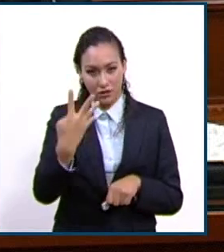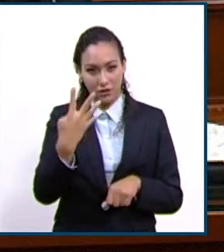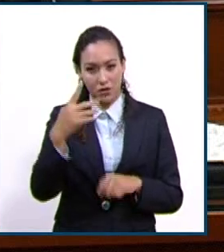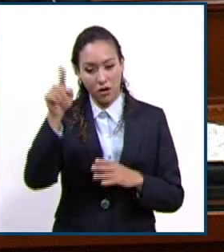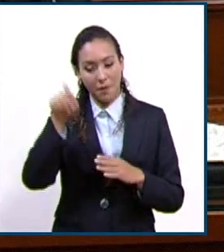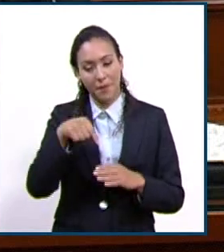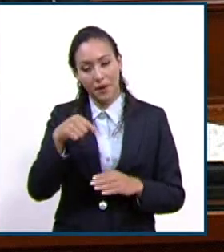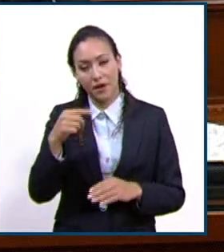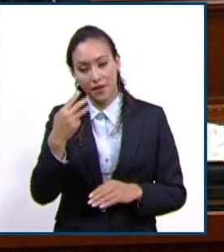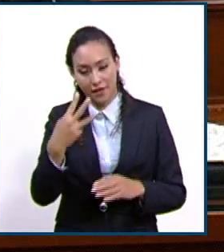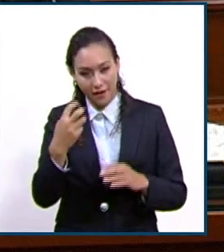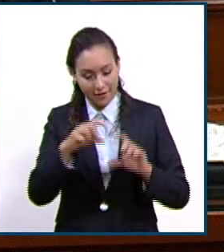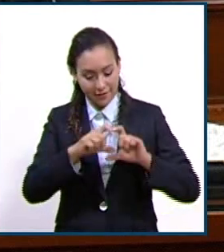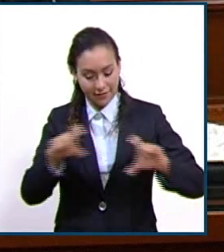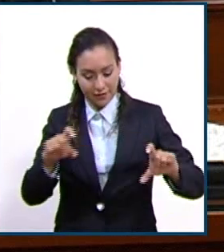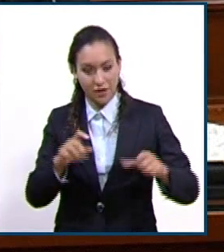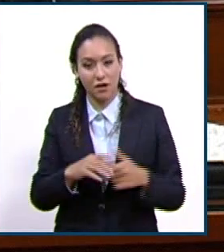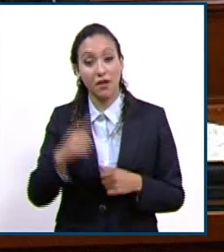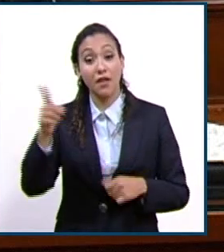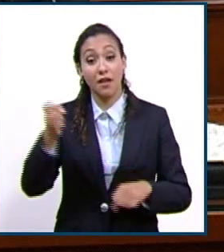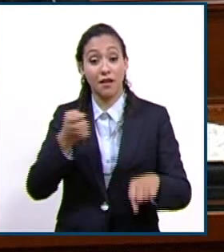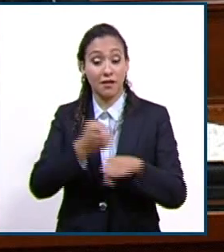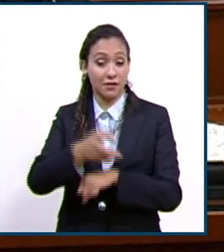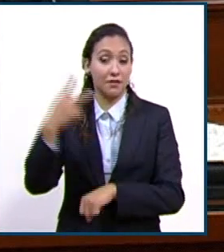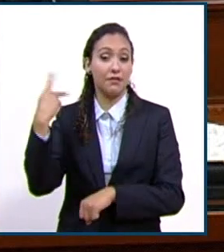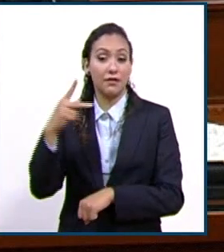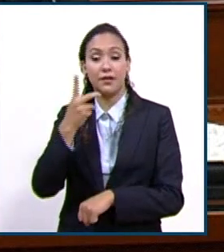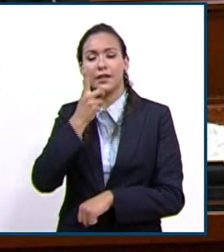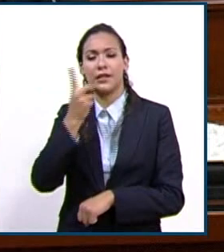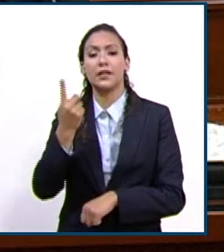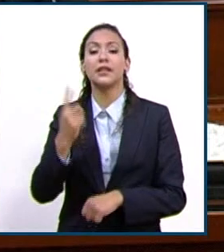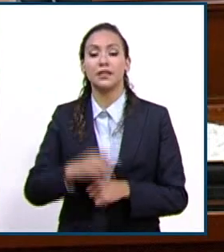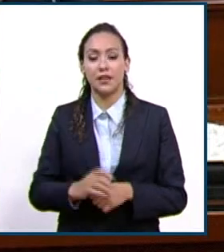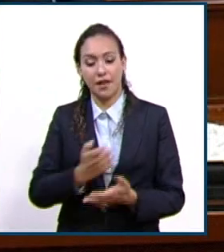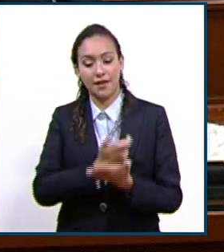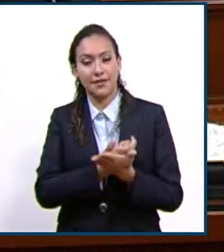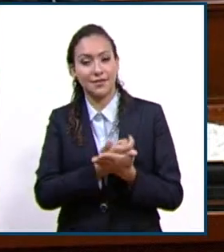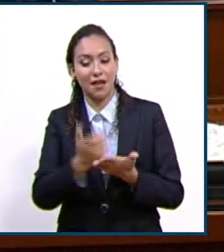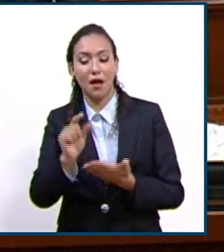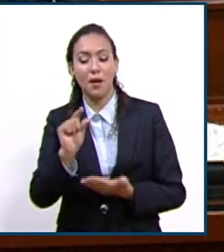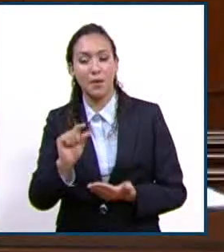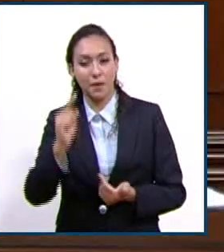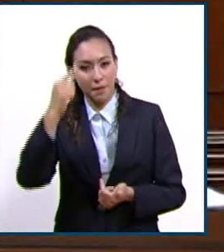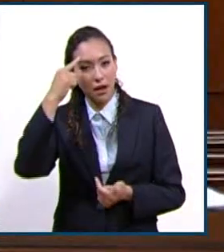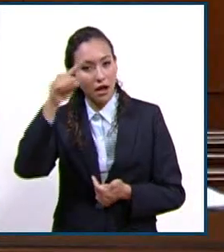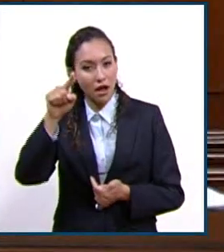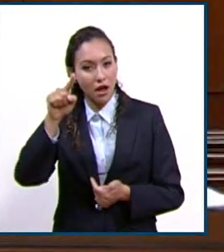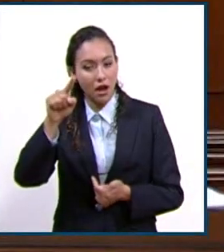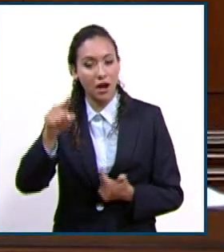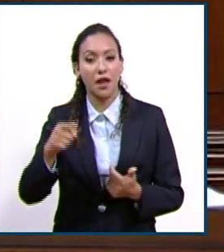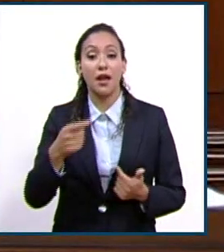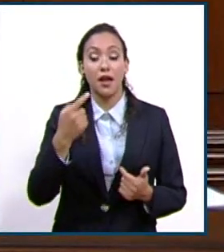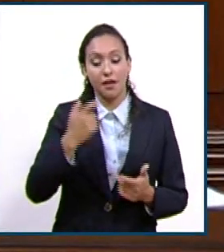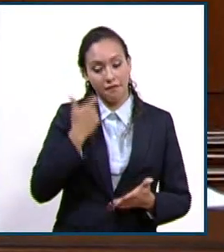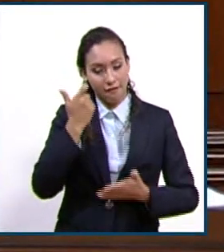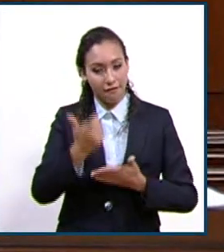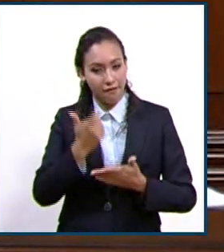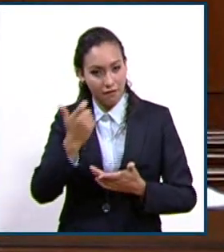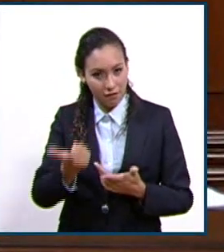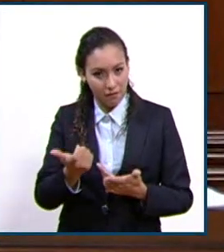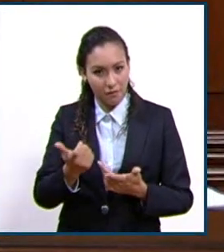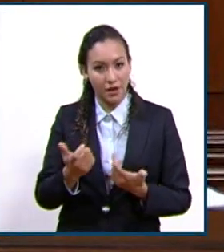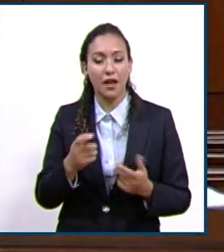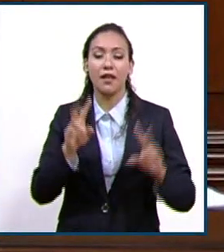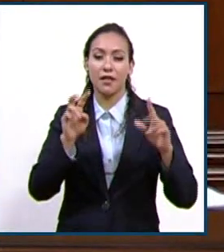párrafo del Código Penal del Estado de Puebla, que establecía al salario mínimo como referencia para establecer pena pecuniaria en el ámbito